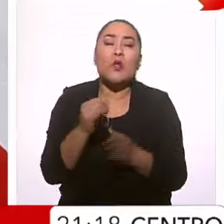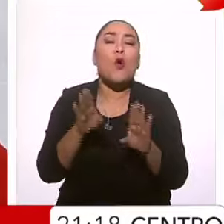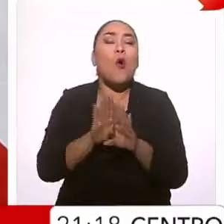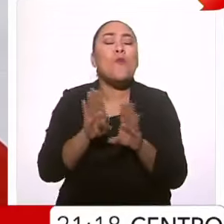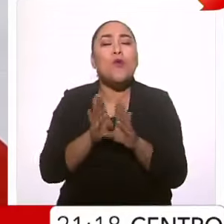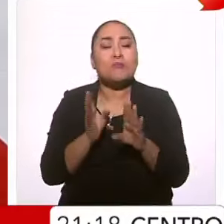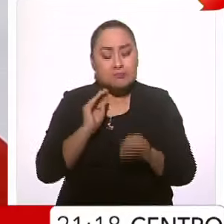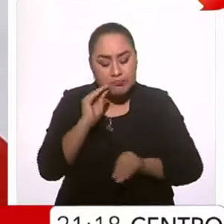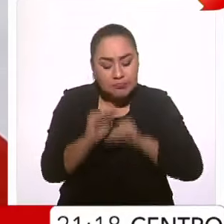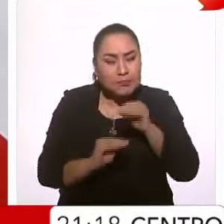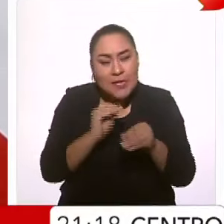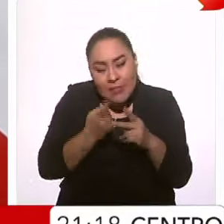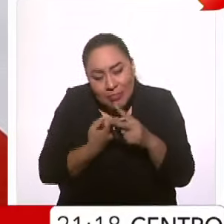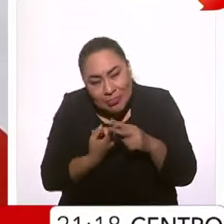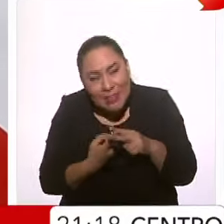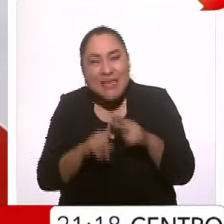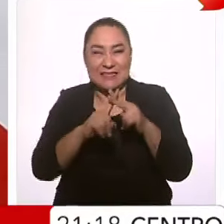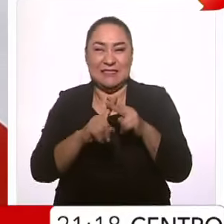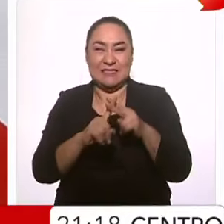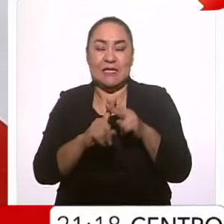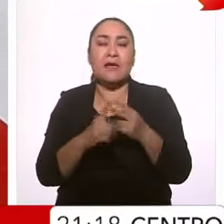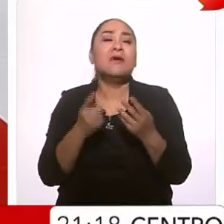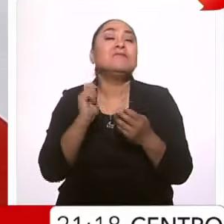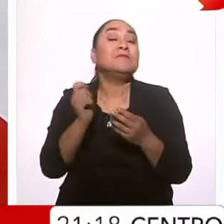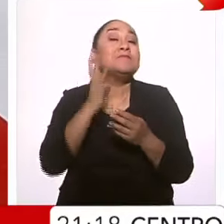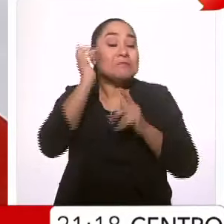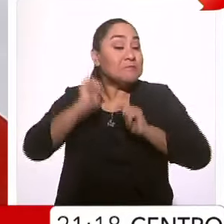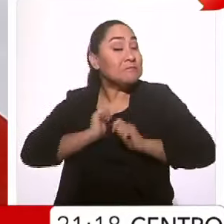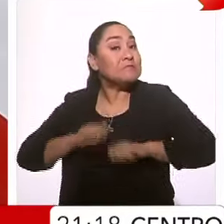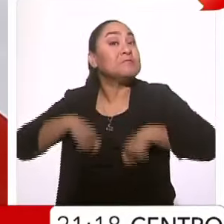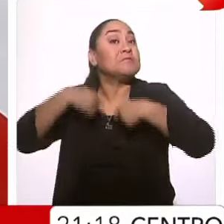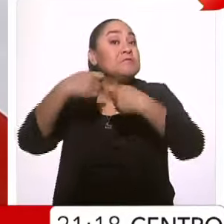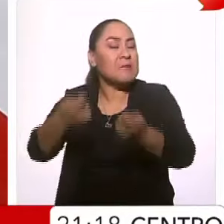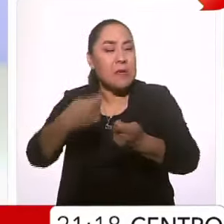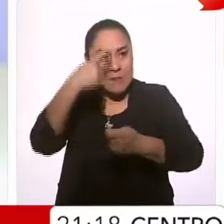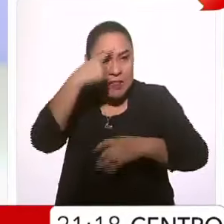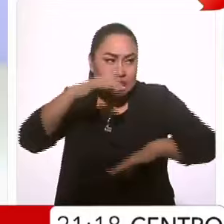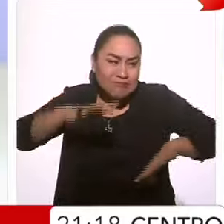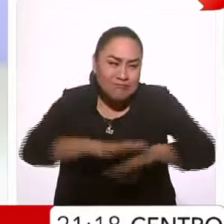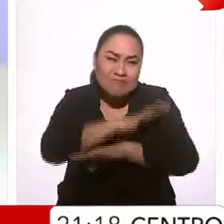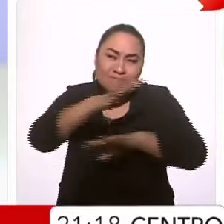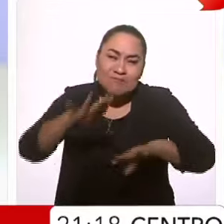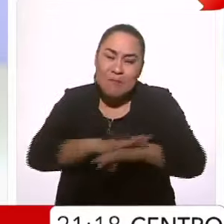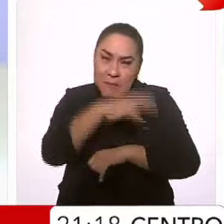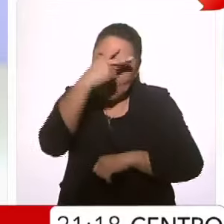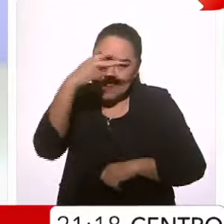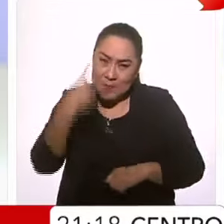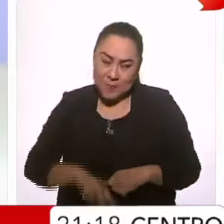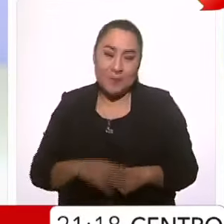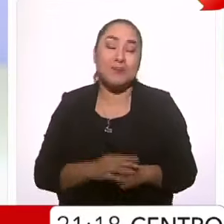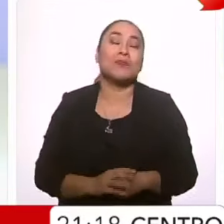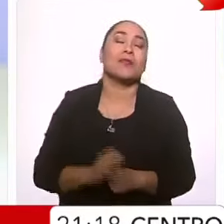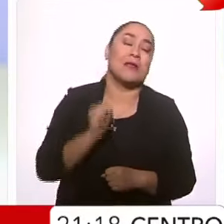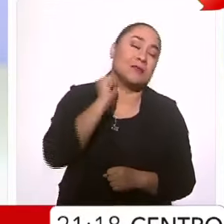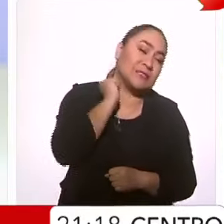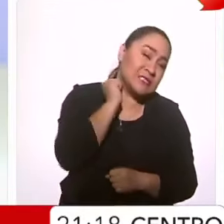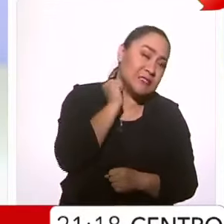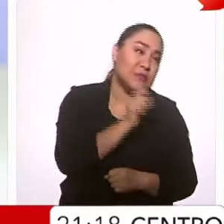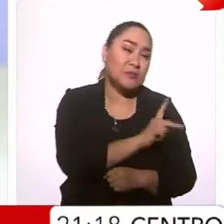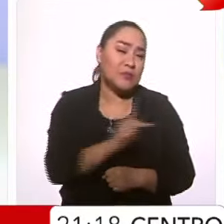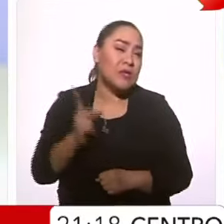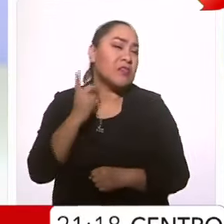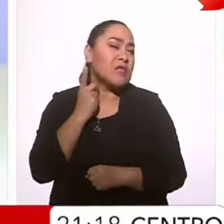iniciar o poner la pauta de la continuación de este gran proyecto de transformación. Por eso los senadores y diputados, no